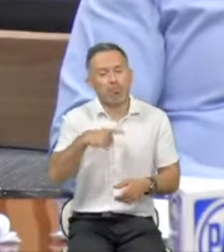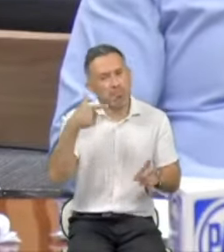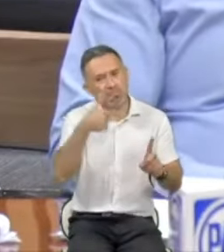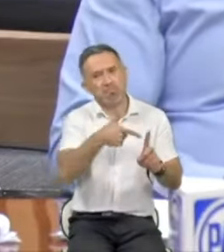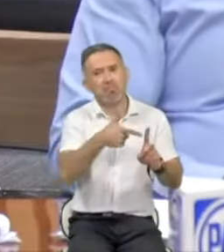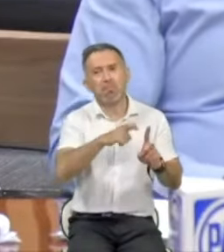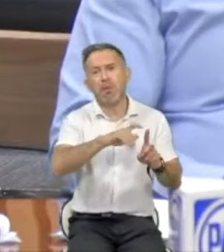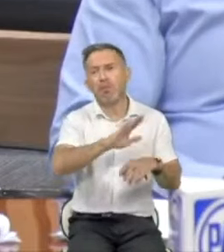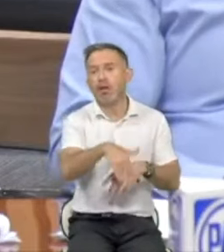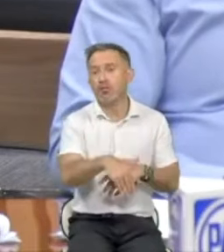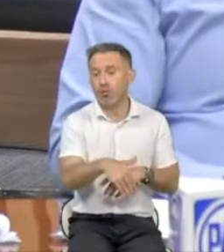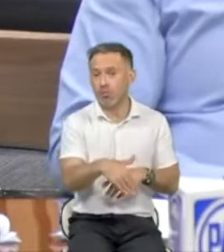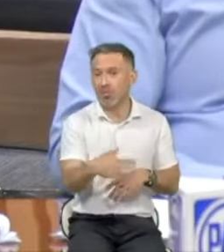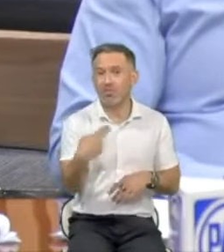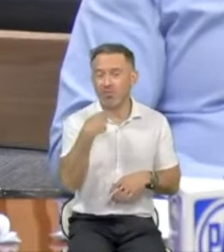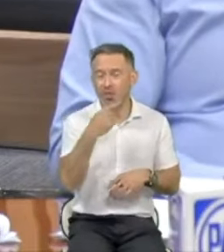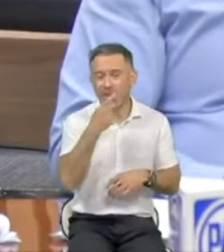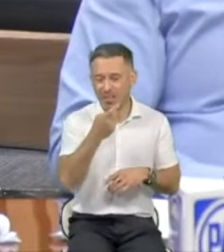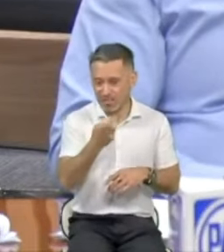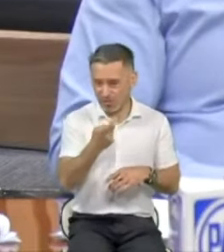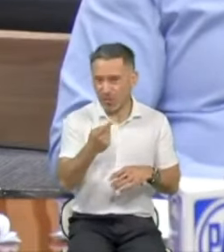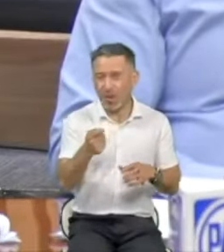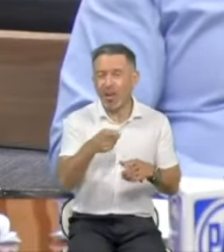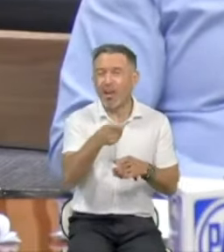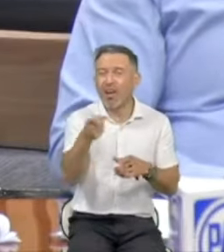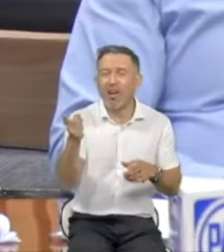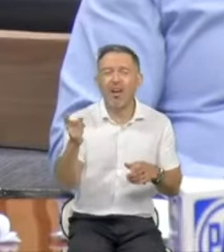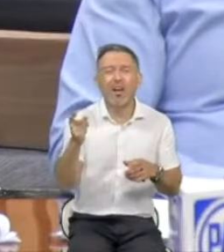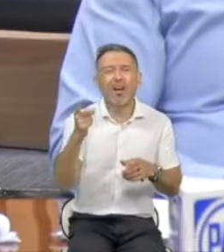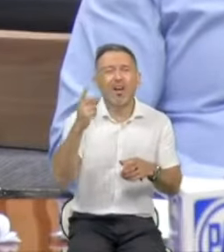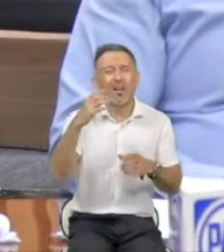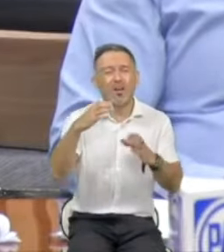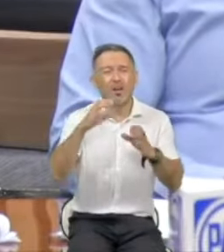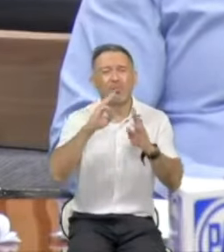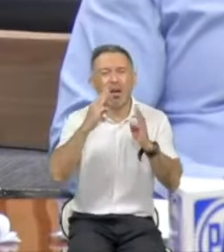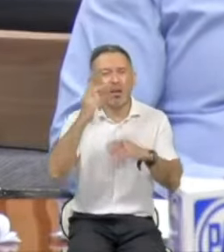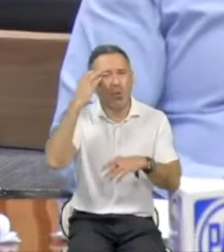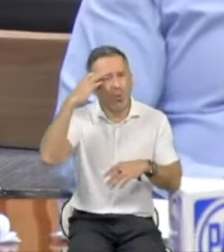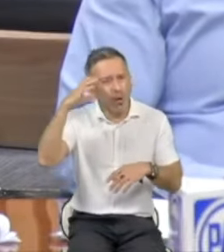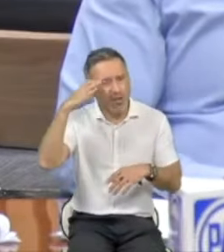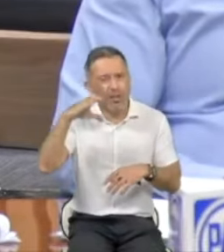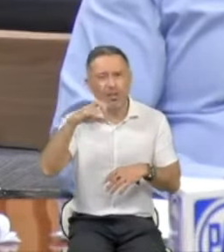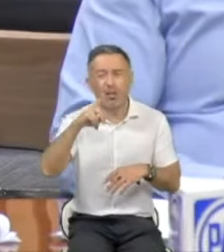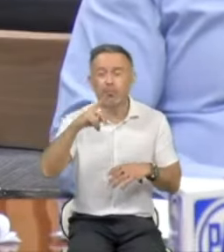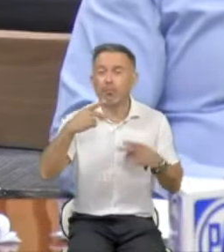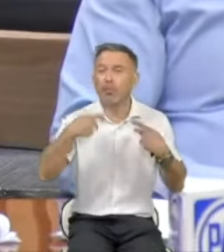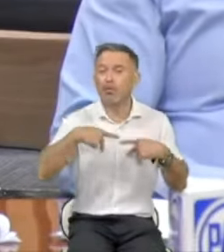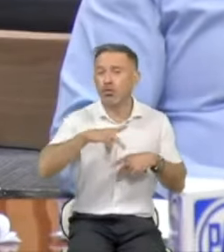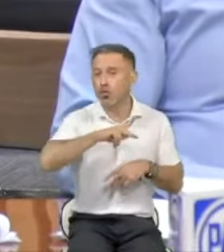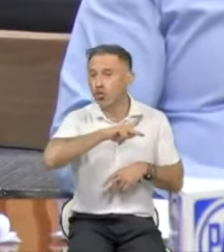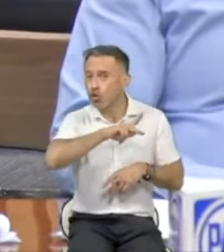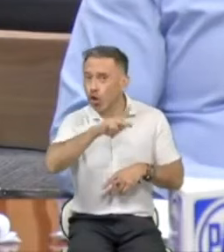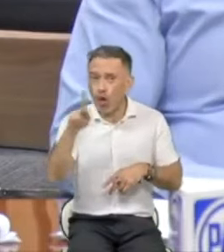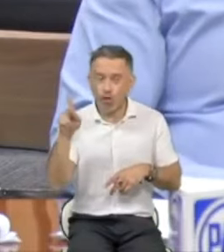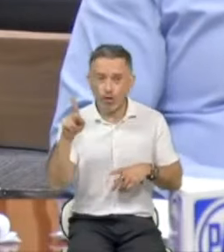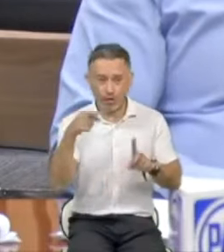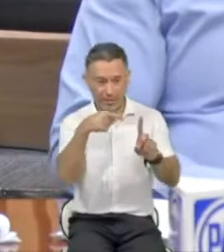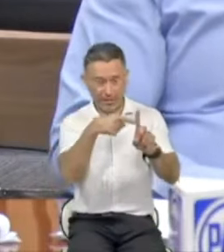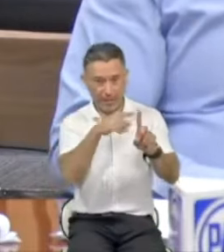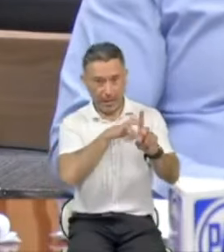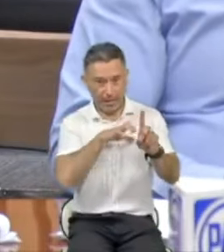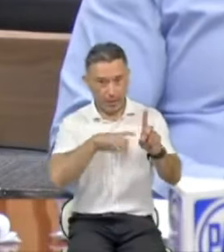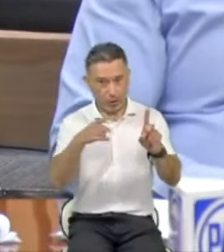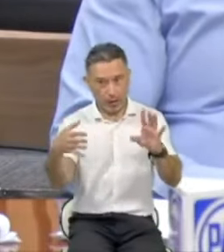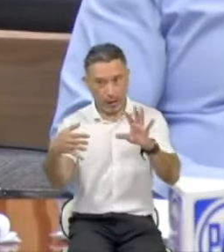sangre por decirle no a los delincuentes no todos los casos son de gente que se vincula con delincuentes porque